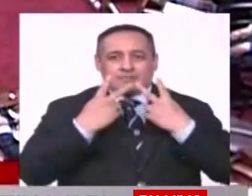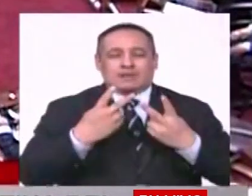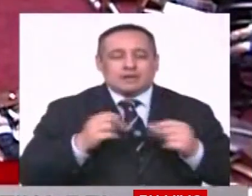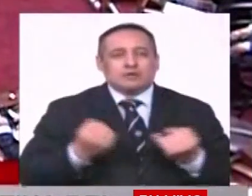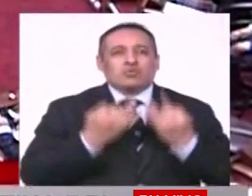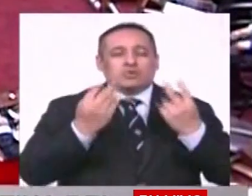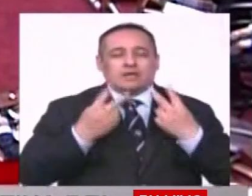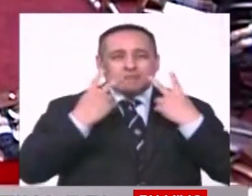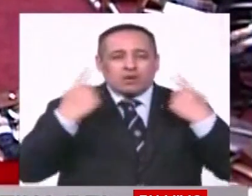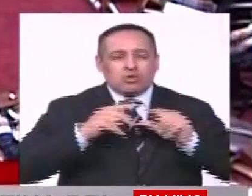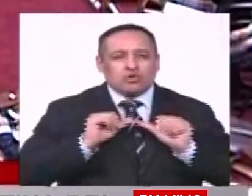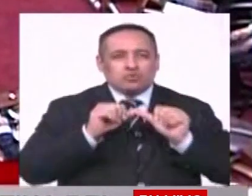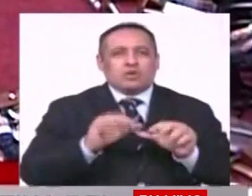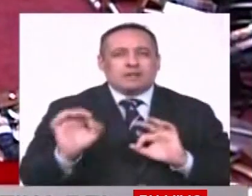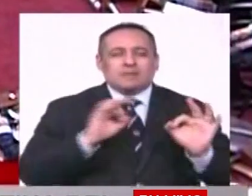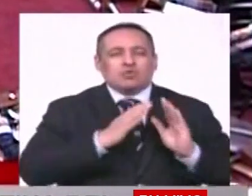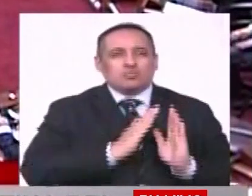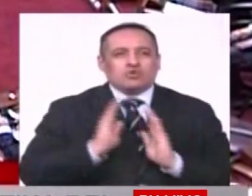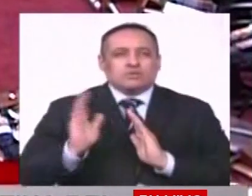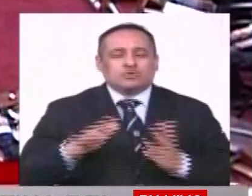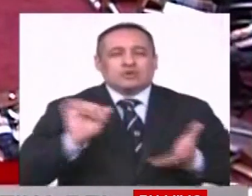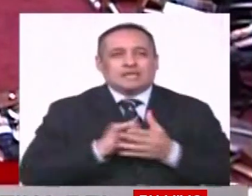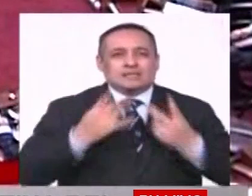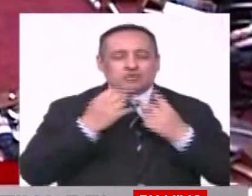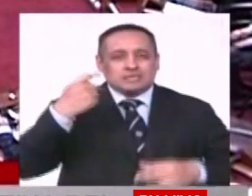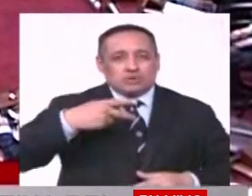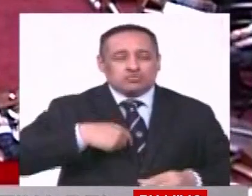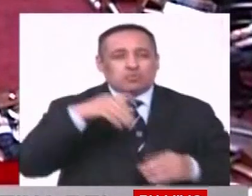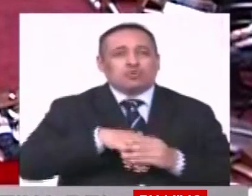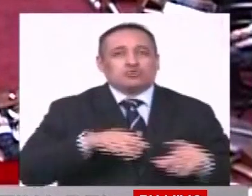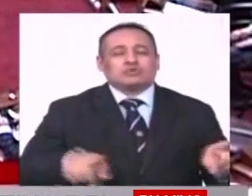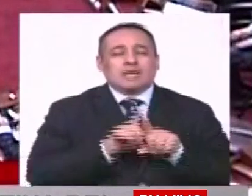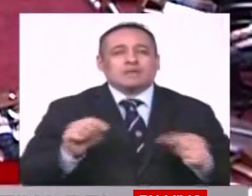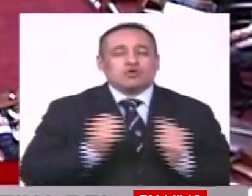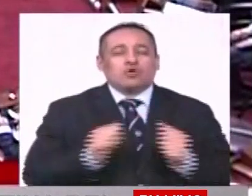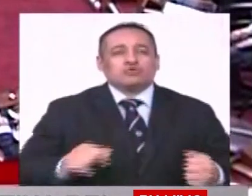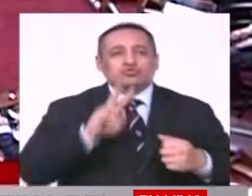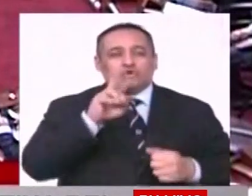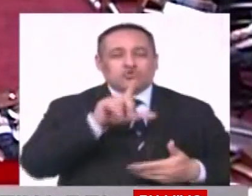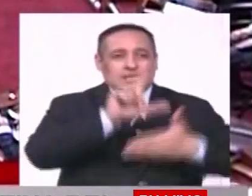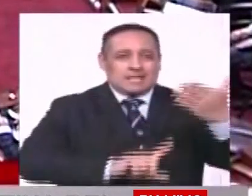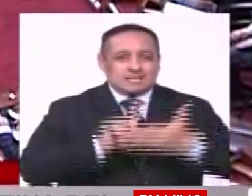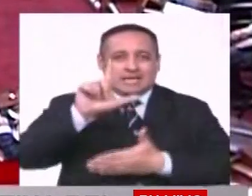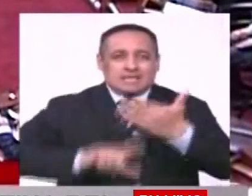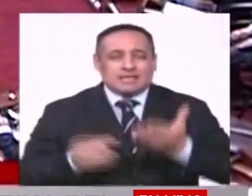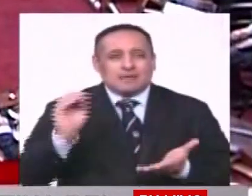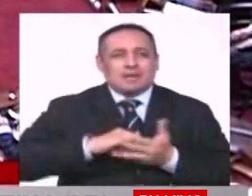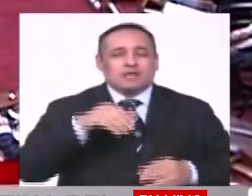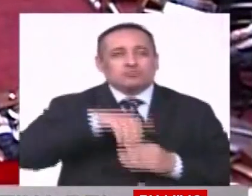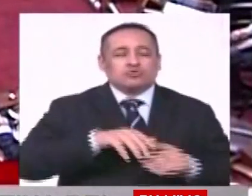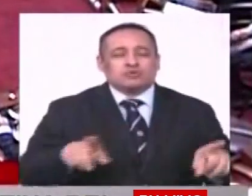se efectuará, siguiendo el mismo procedimiento, una segunda votación entre las dos listas con mayor número de